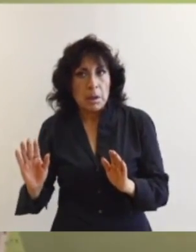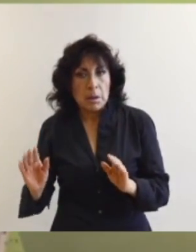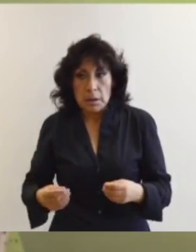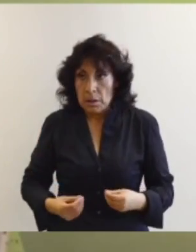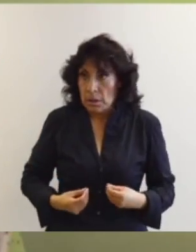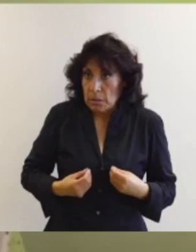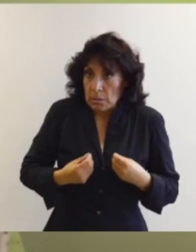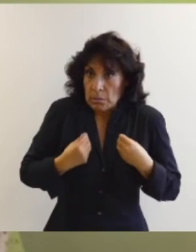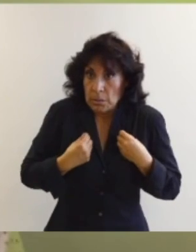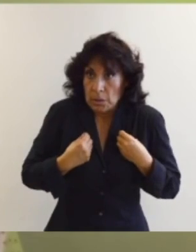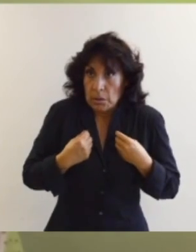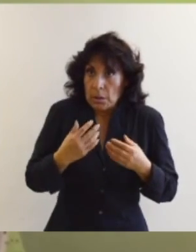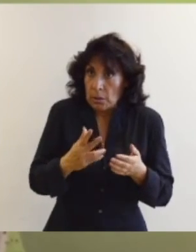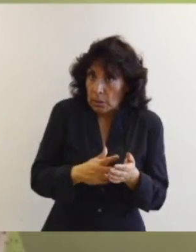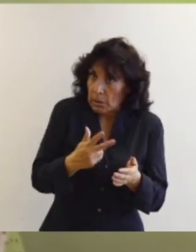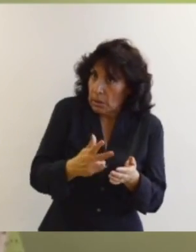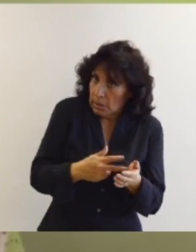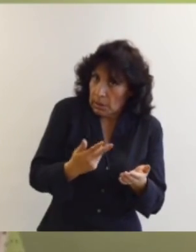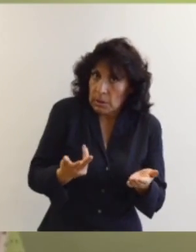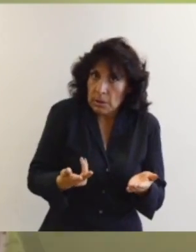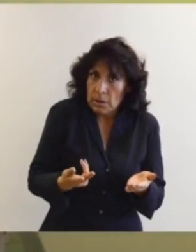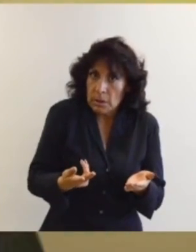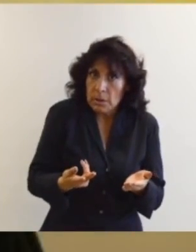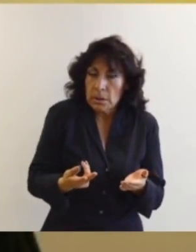hacerlo hablar y echarlo a andar.